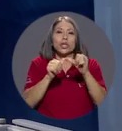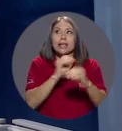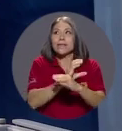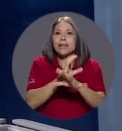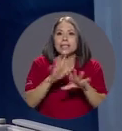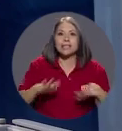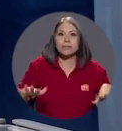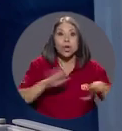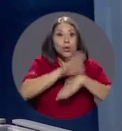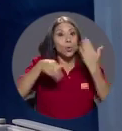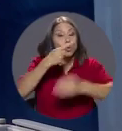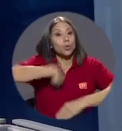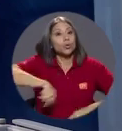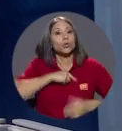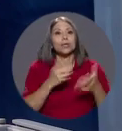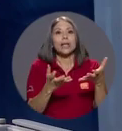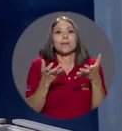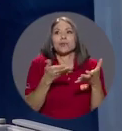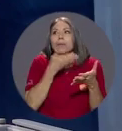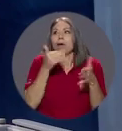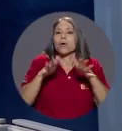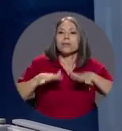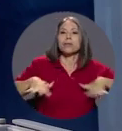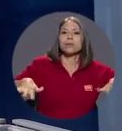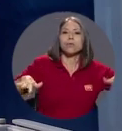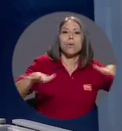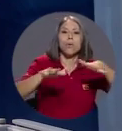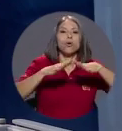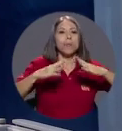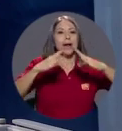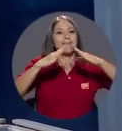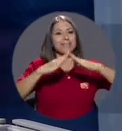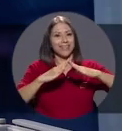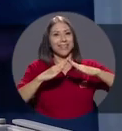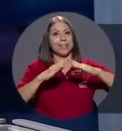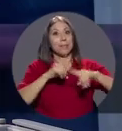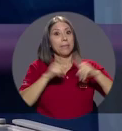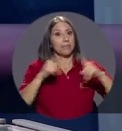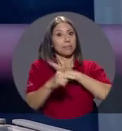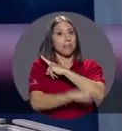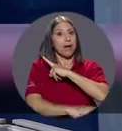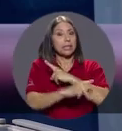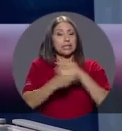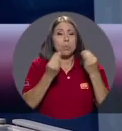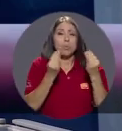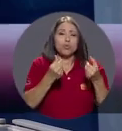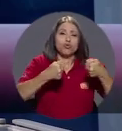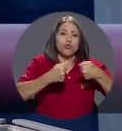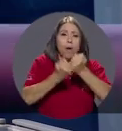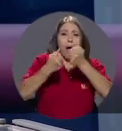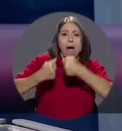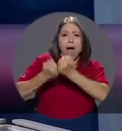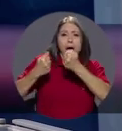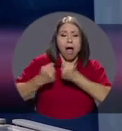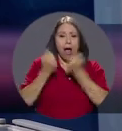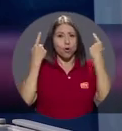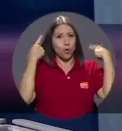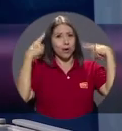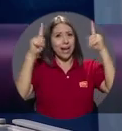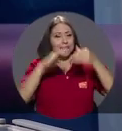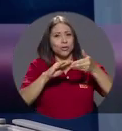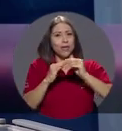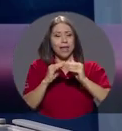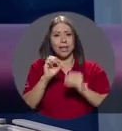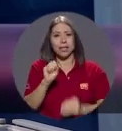definitivamente pues todas las personas queremos tener el mejor entorno para vivir. Sin embargo, como país tenemos muchos retos en esta materia de lograr una ciudad